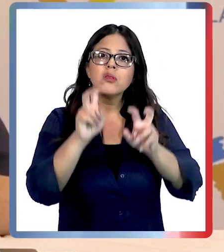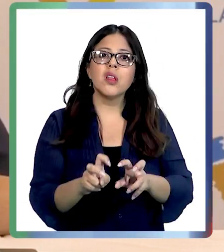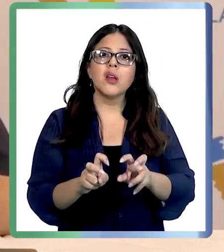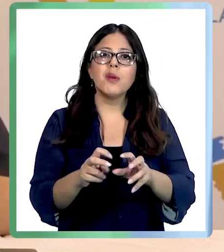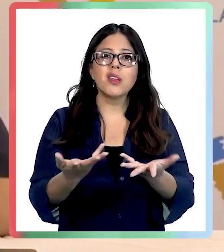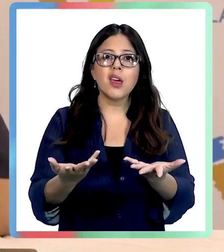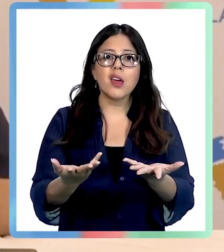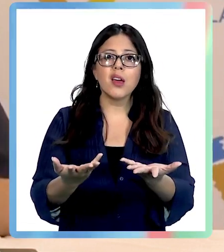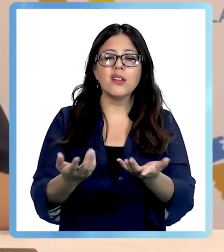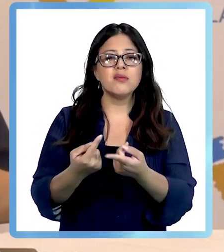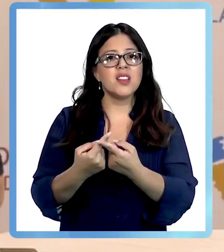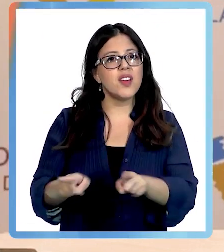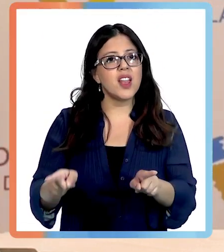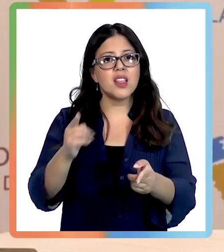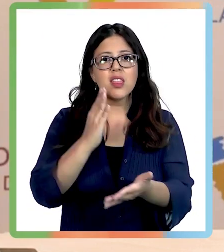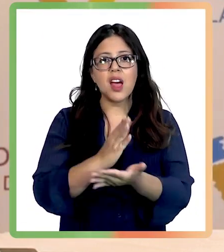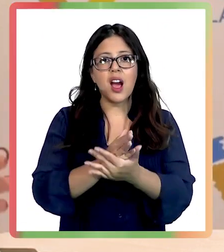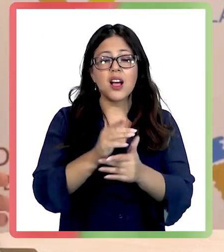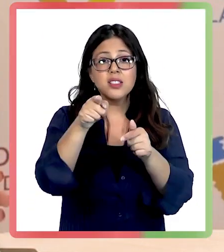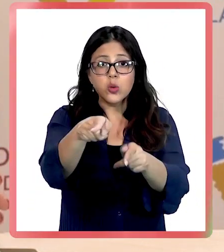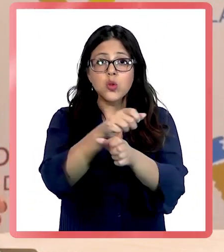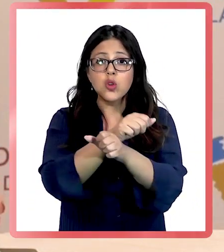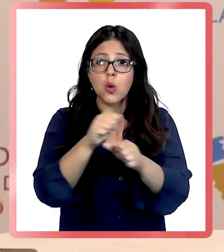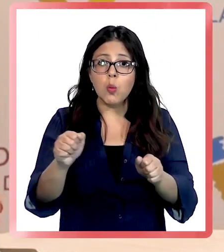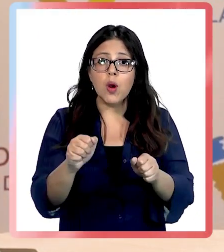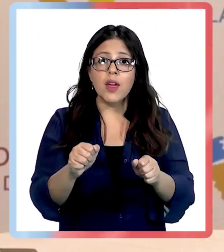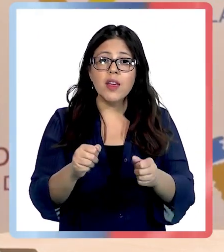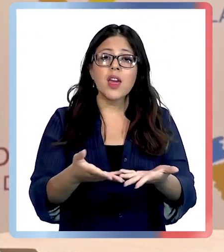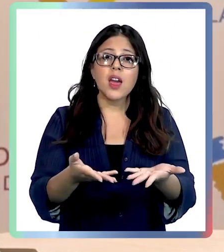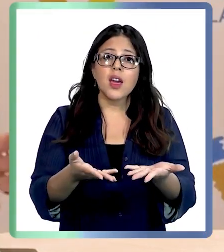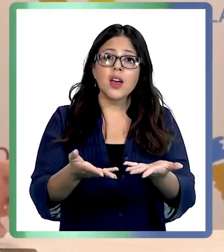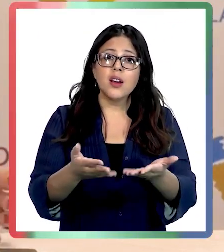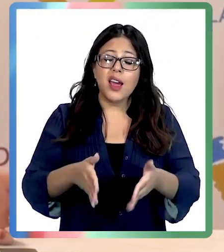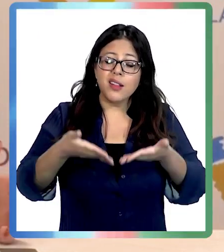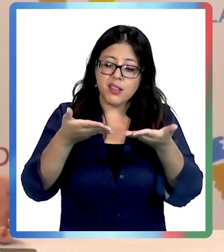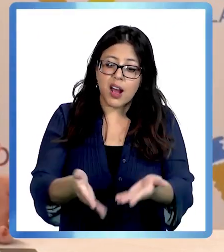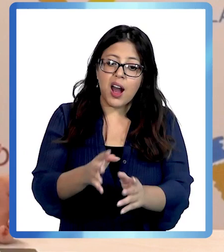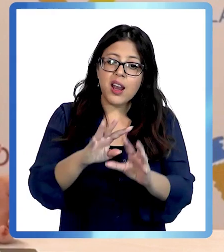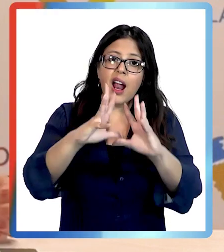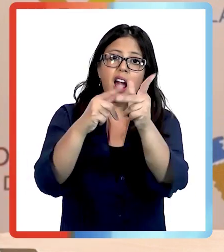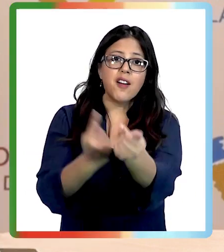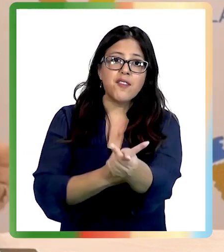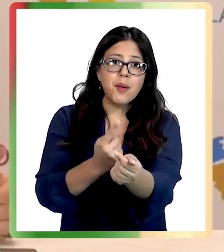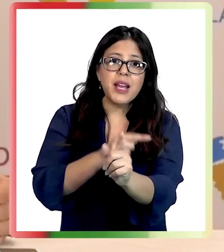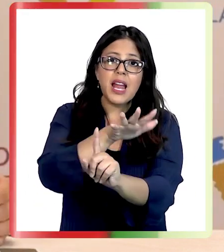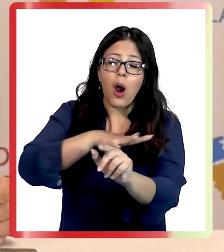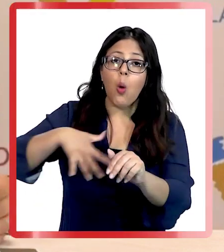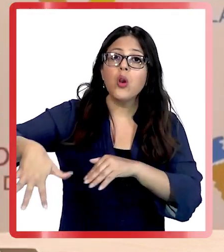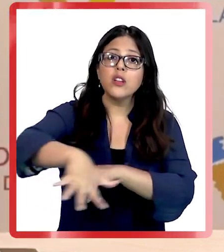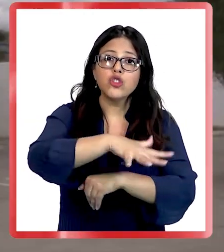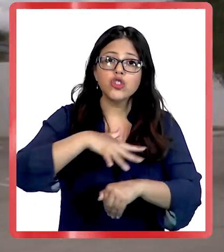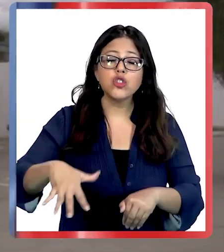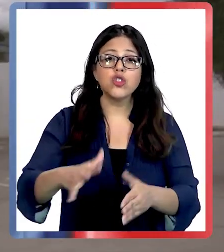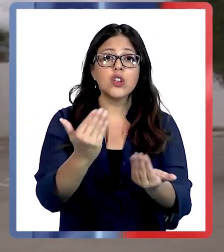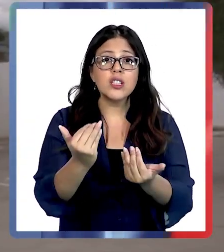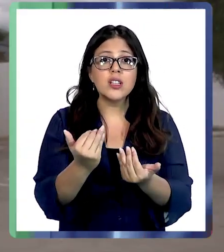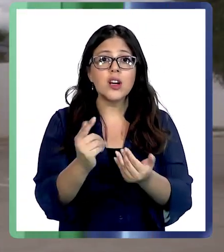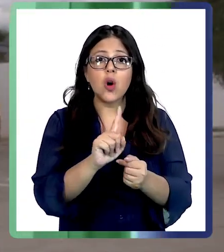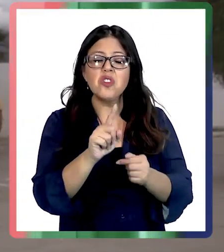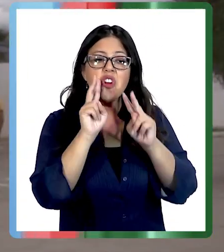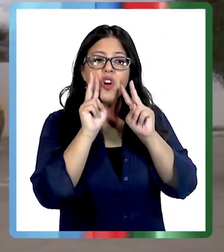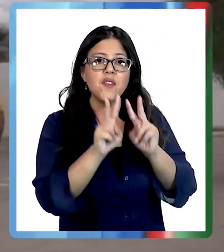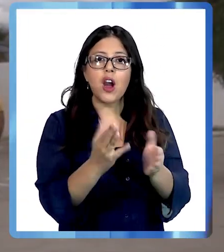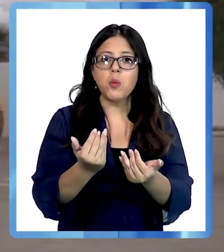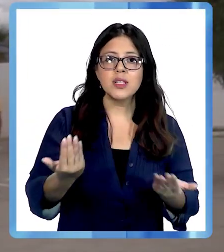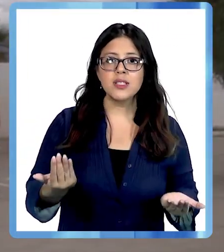propiciar a las familias un entorno donde efectivamente no necesiten o no vean como una necesidad más bien que ese niño trabaje y